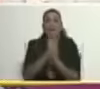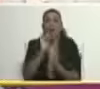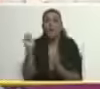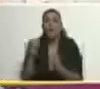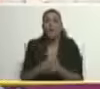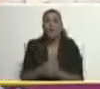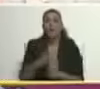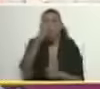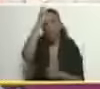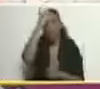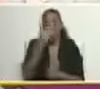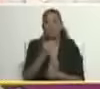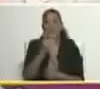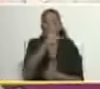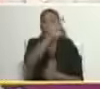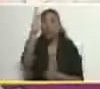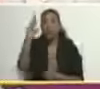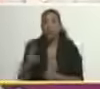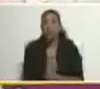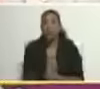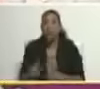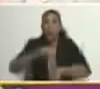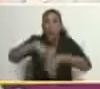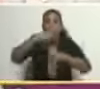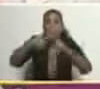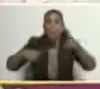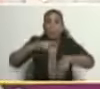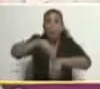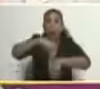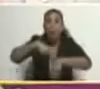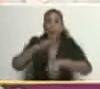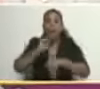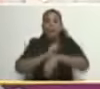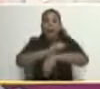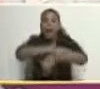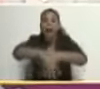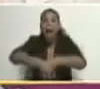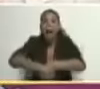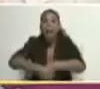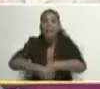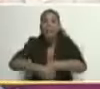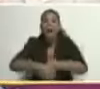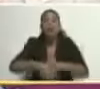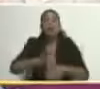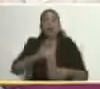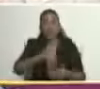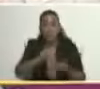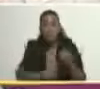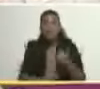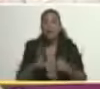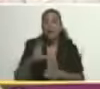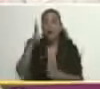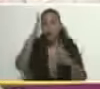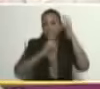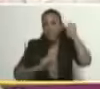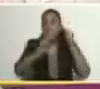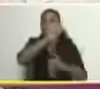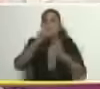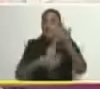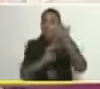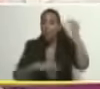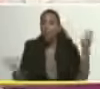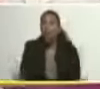Rica. Y a la media hora llegó un avión del ALBA con el vicecanciller Francisco Javier Arias Cárdenas.